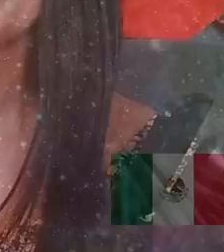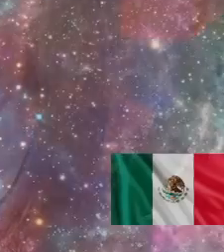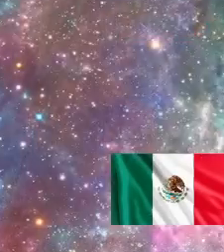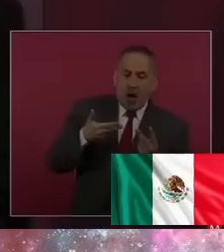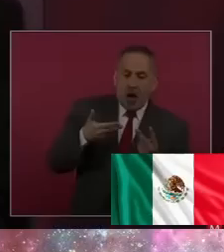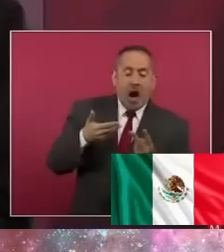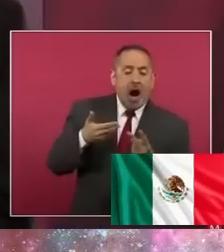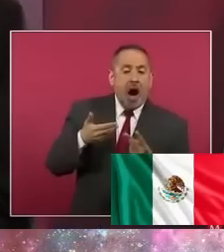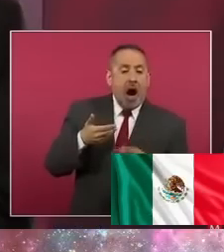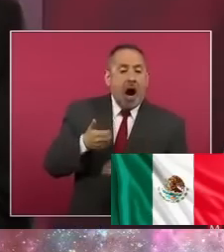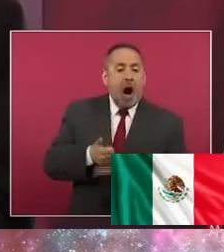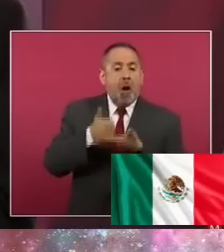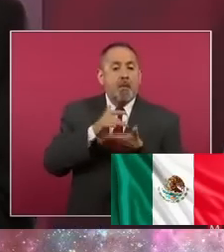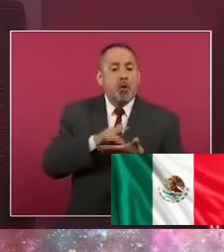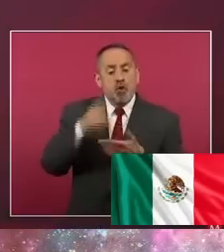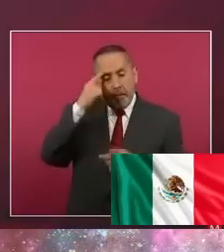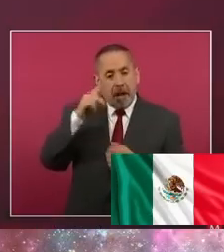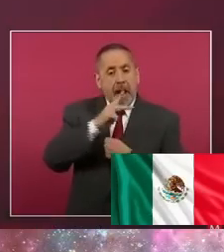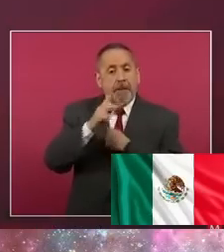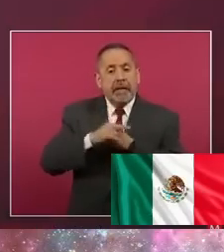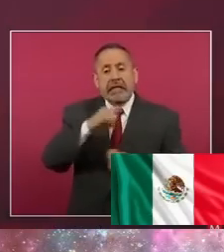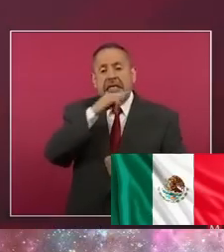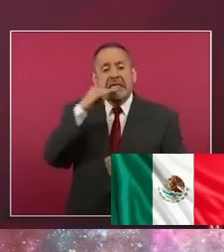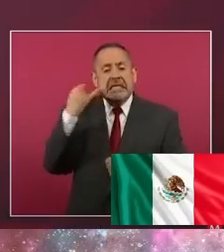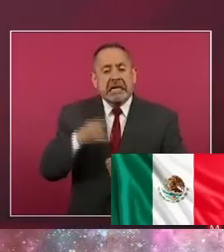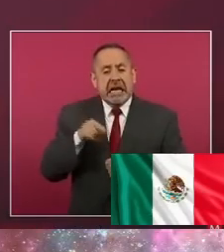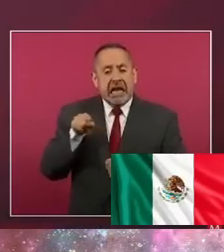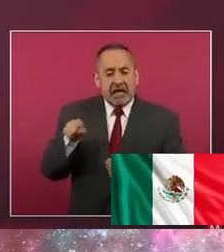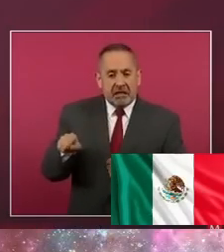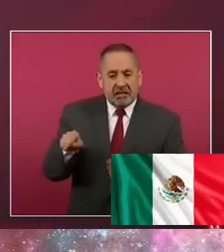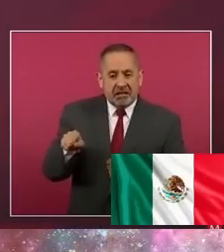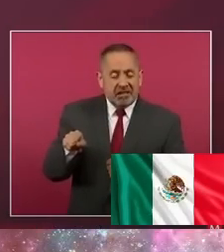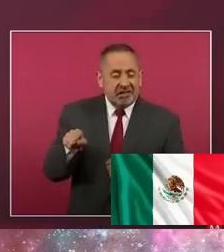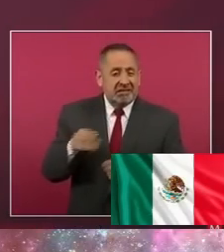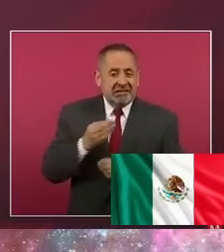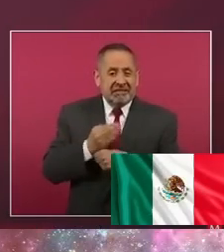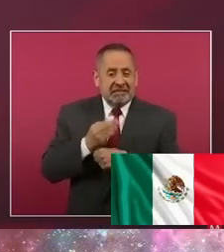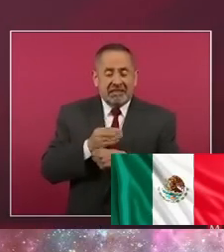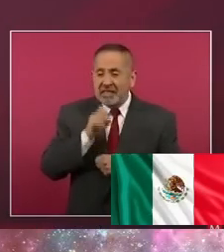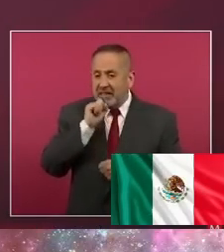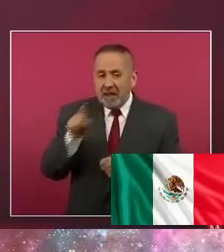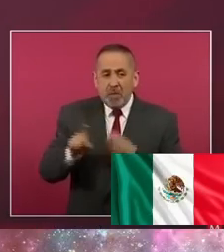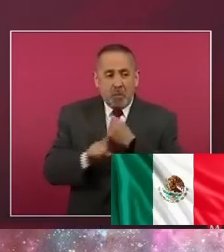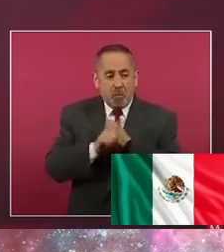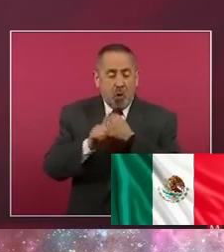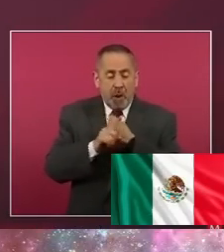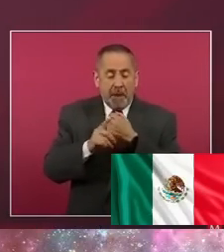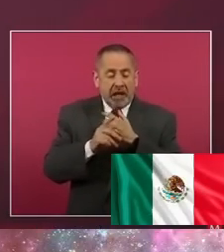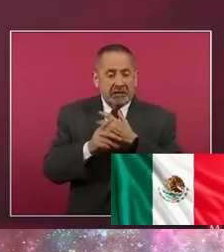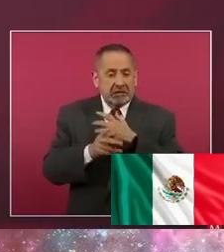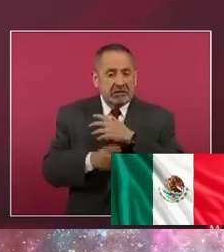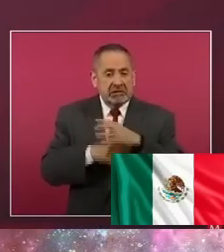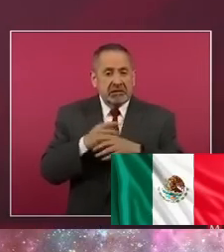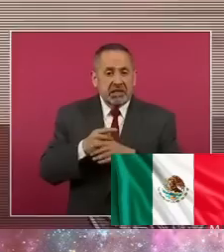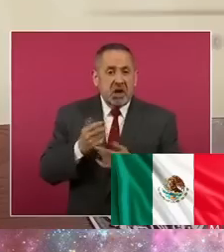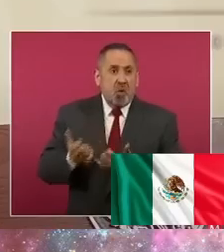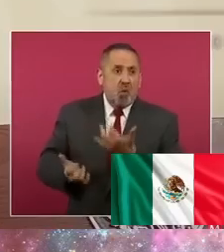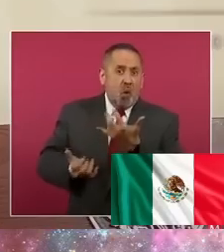escucharlos presidente porque están siendo afectados en Chile por